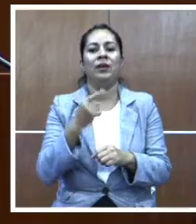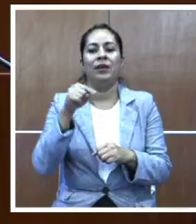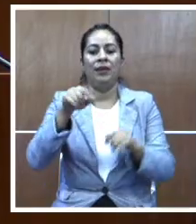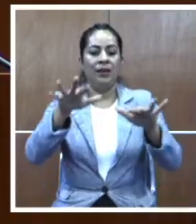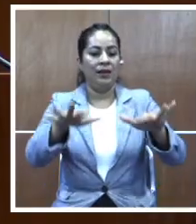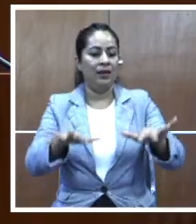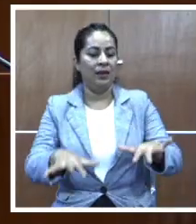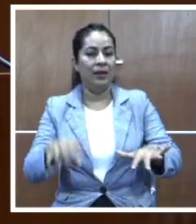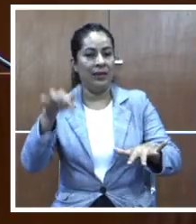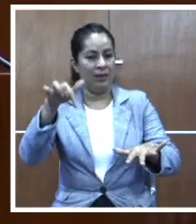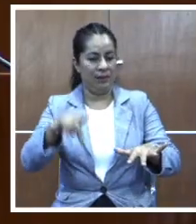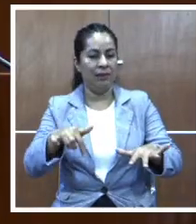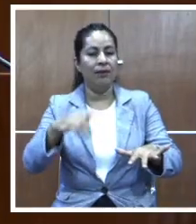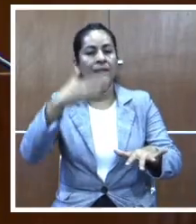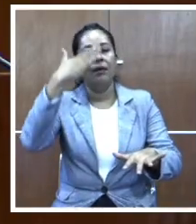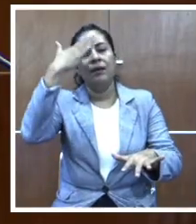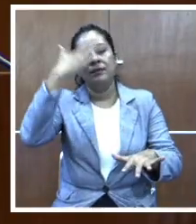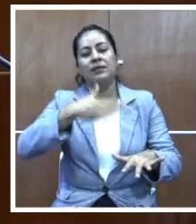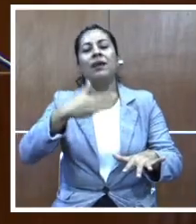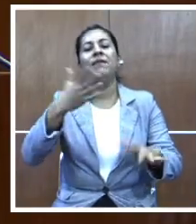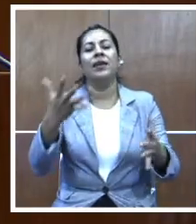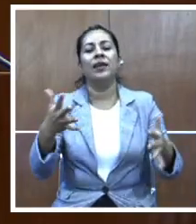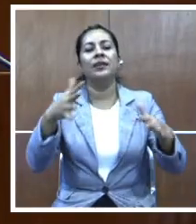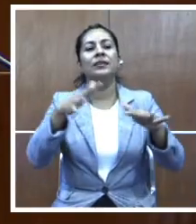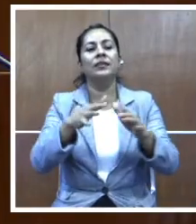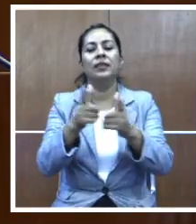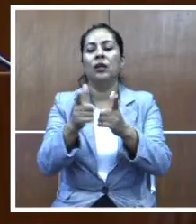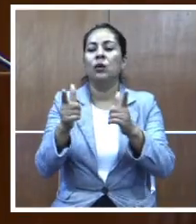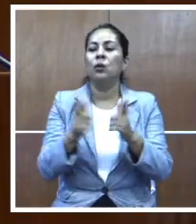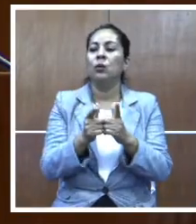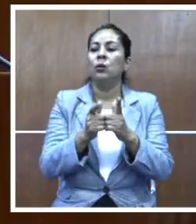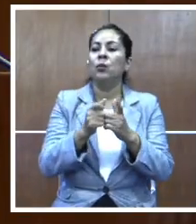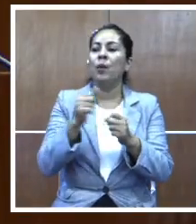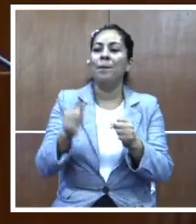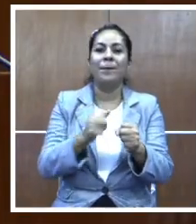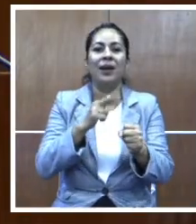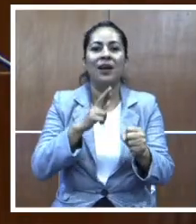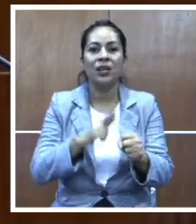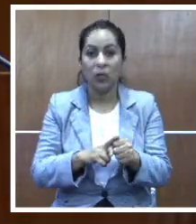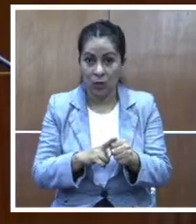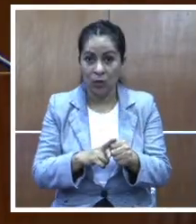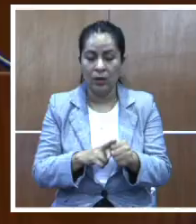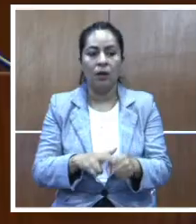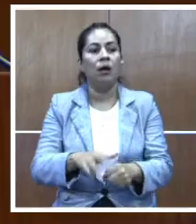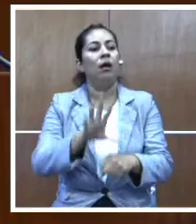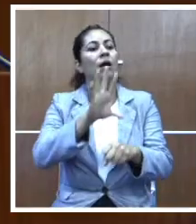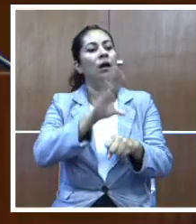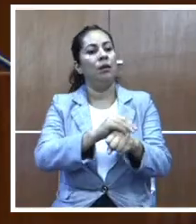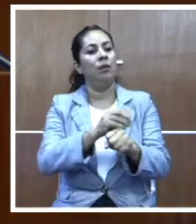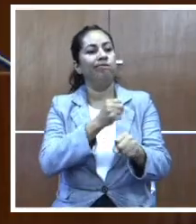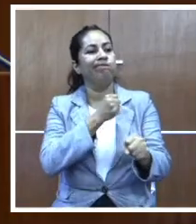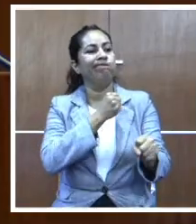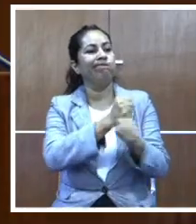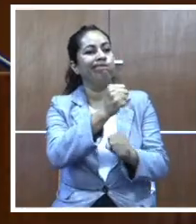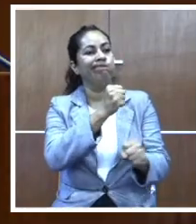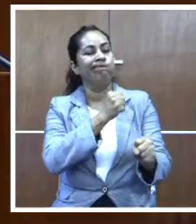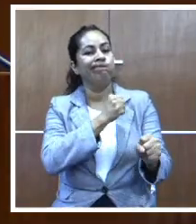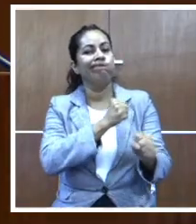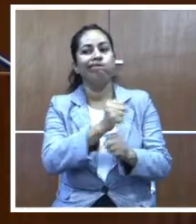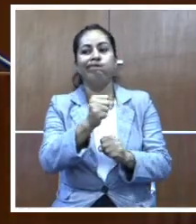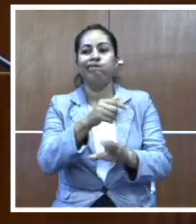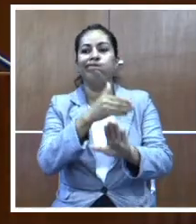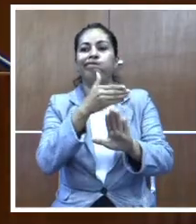plenaria, saber que eres integrante de un grupo mayoritario ha permitido violentar lo que es